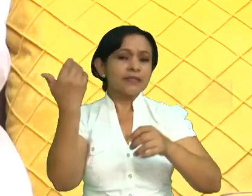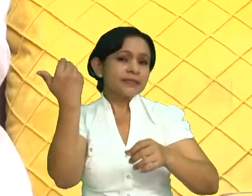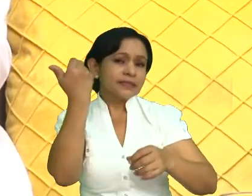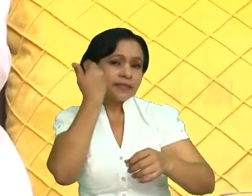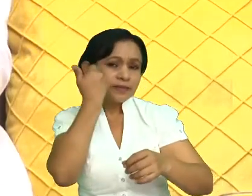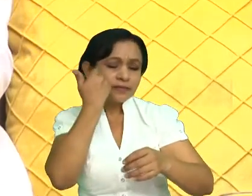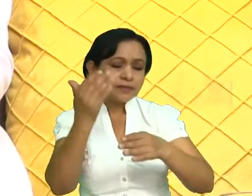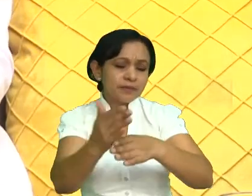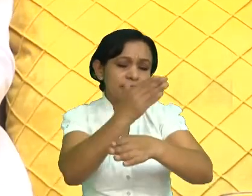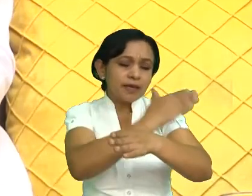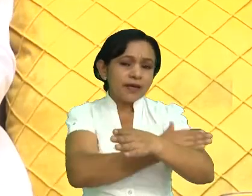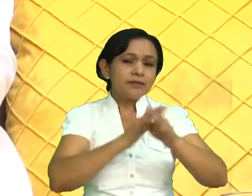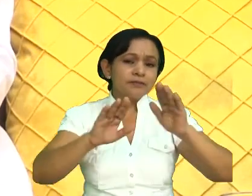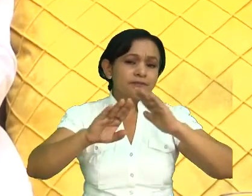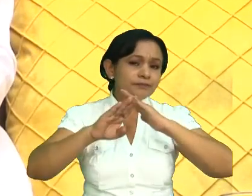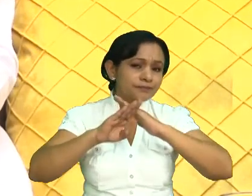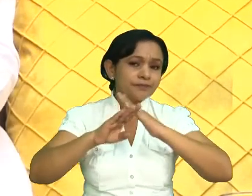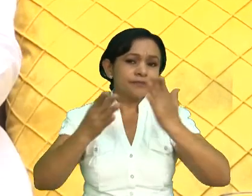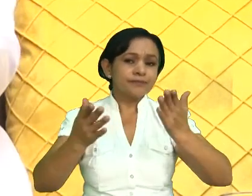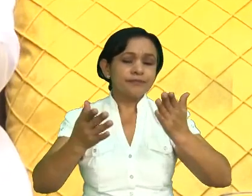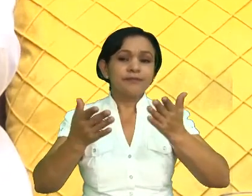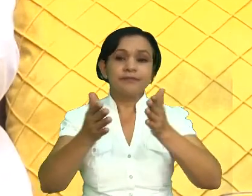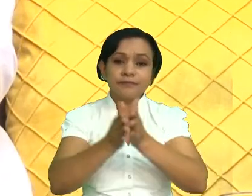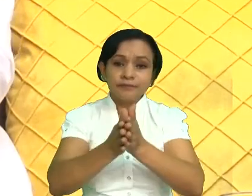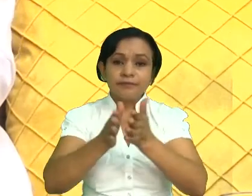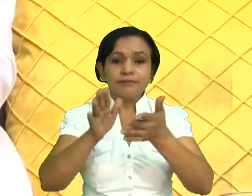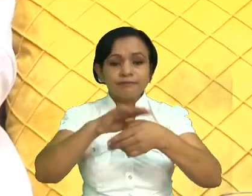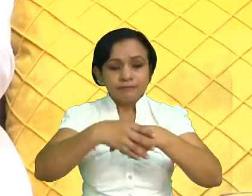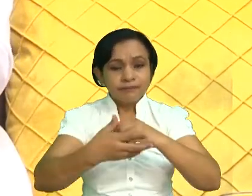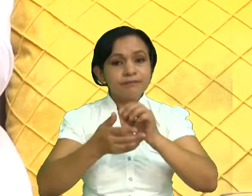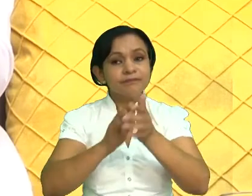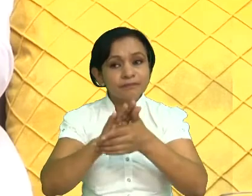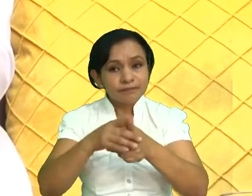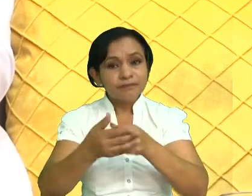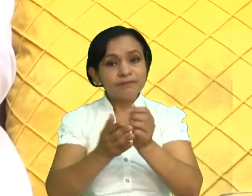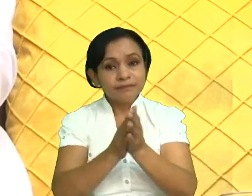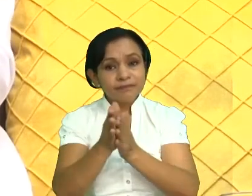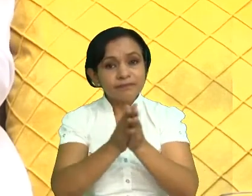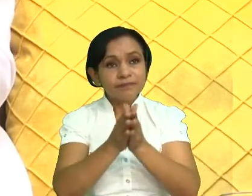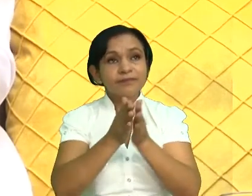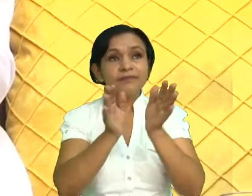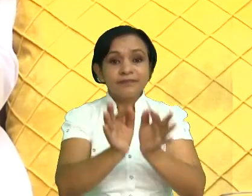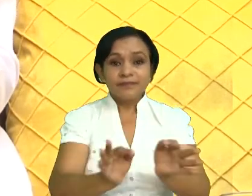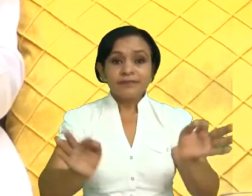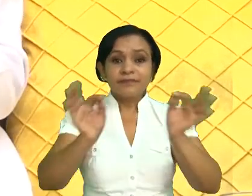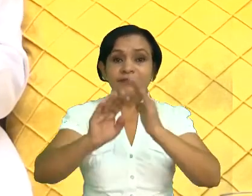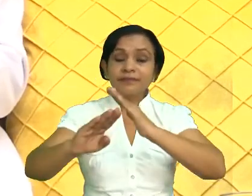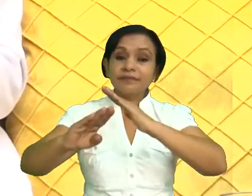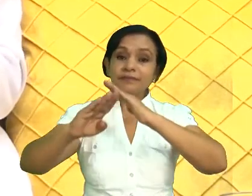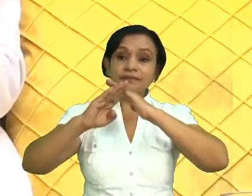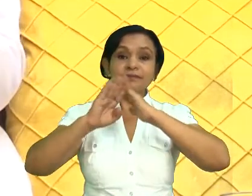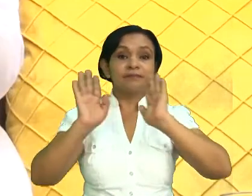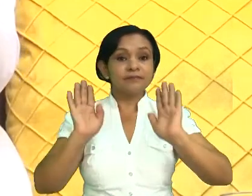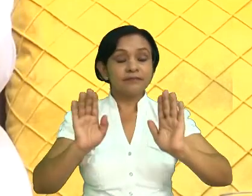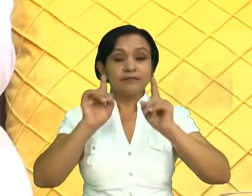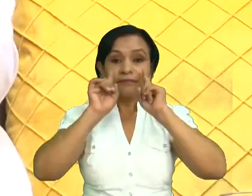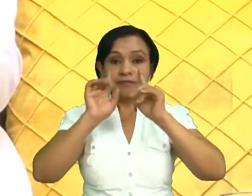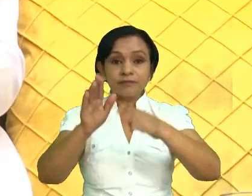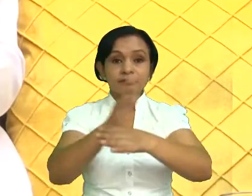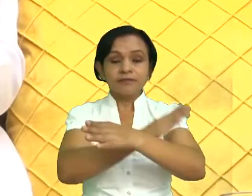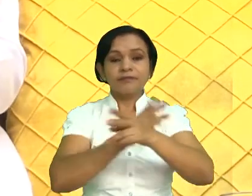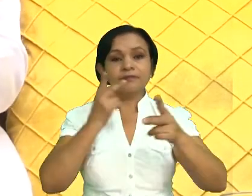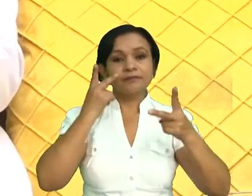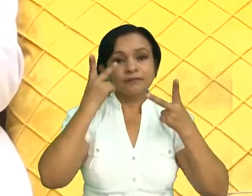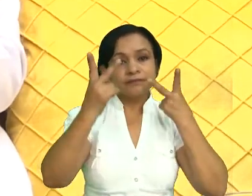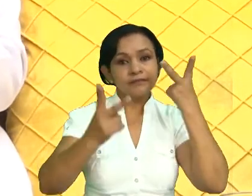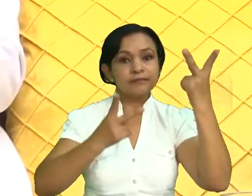enfermedades. Tomemos las medidas de recomendación, lavémonos las manitos, que es el principal medio de prevención, y visiten las